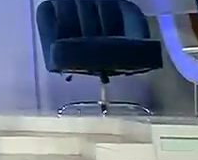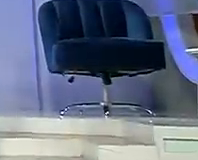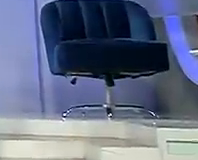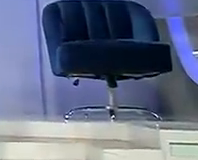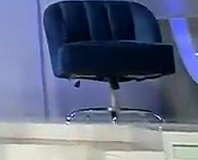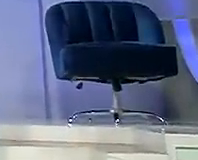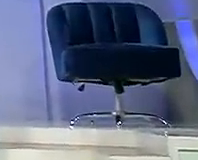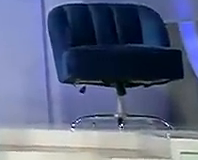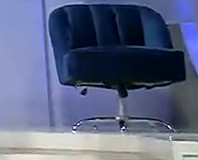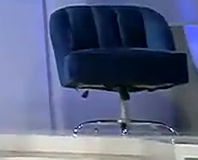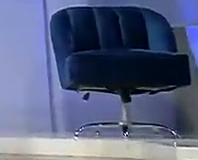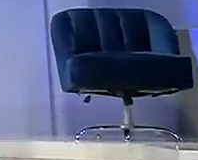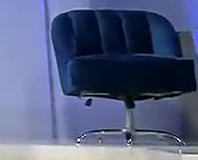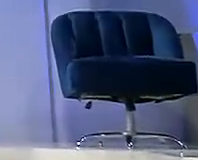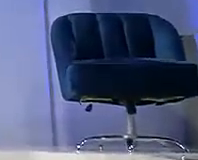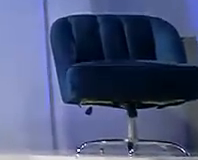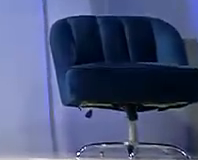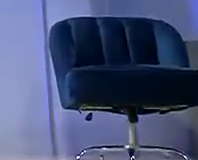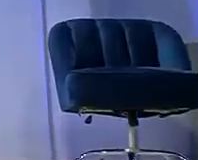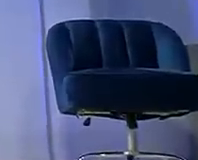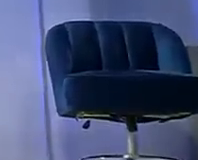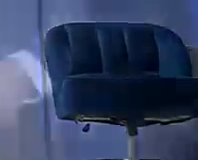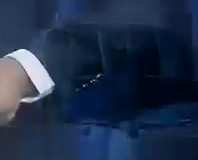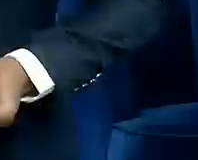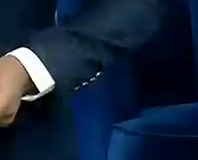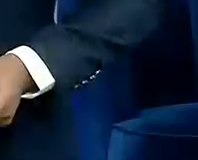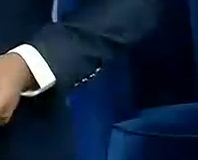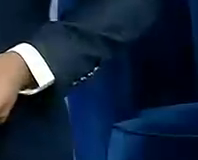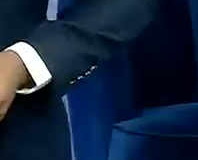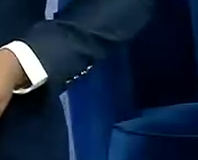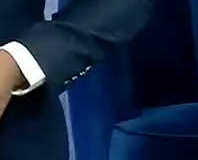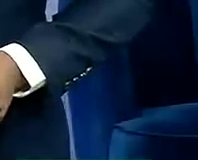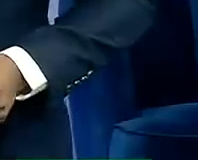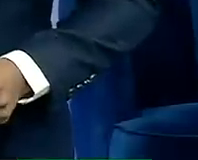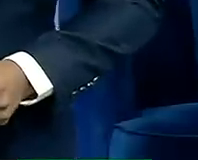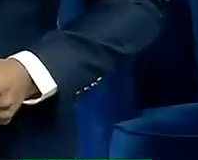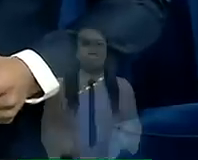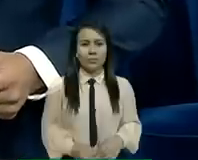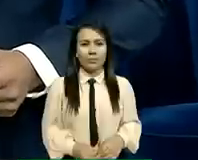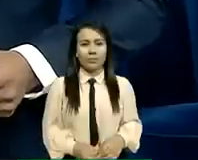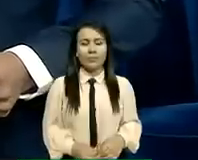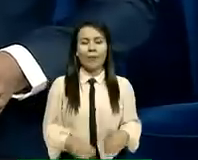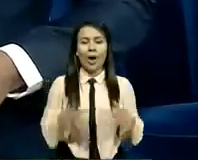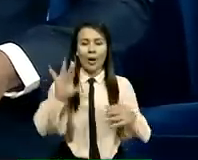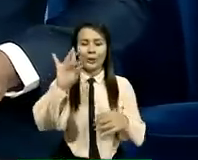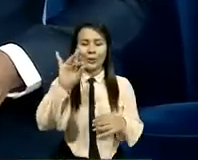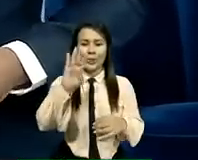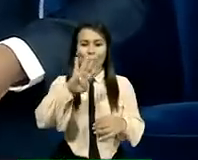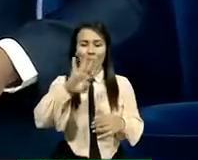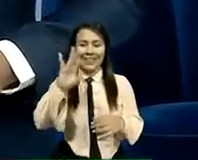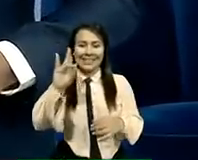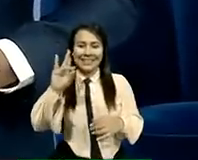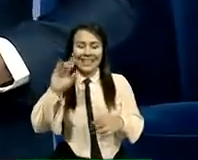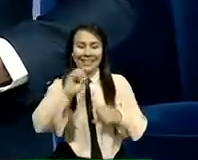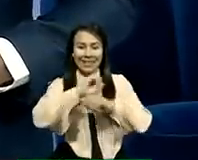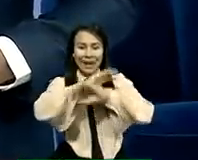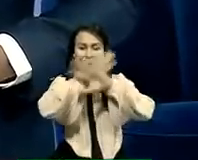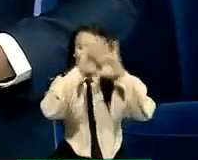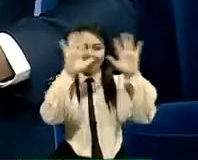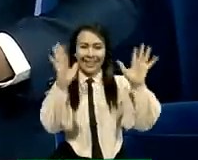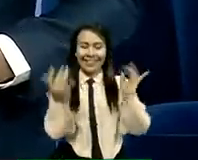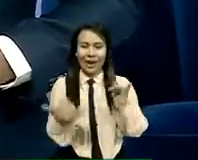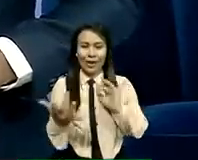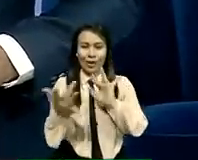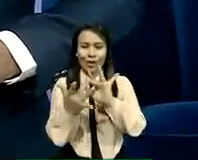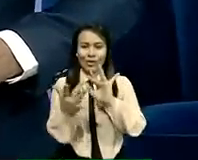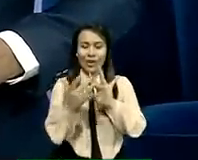Muy gracias, amables televidentes, por seguir acá en sintonía en la noticia en la comunidad, 8:47 de la mañana, y vamos a entrar en contacto con nuestro